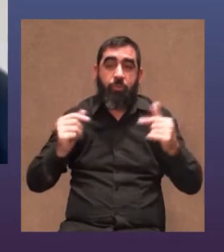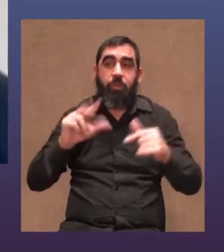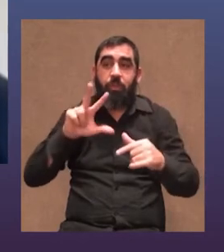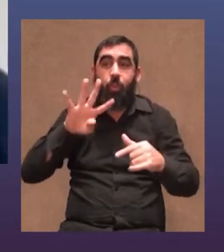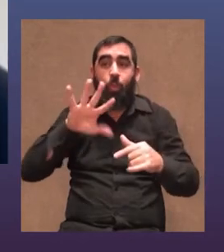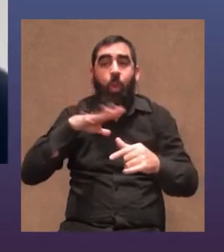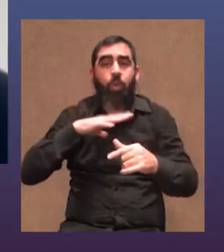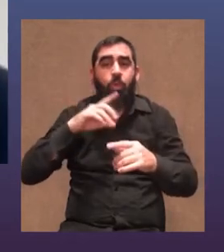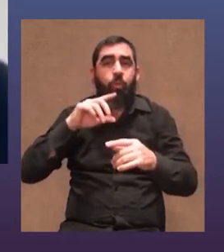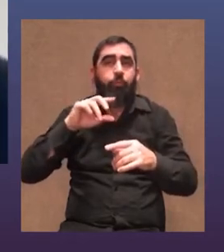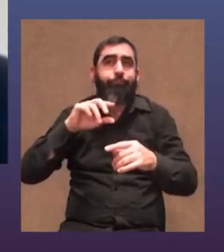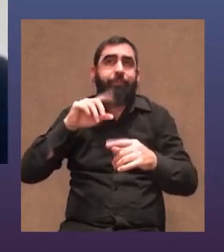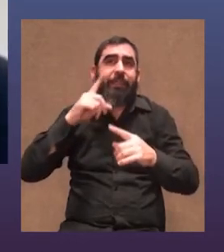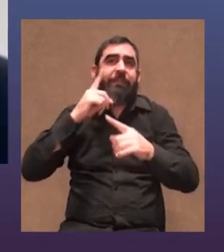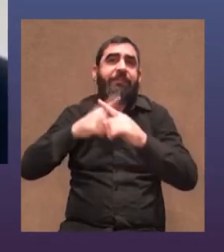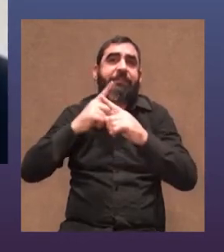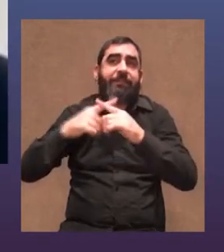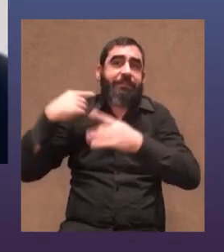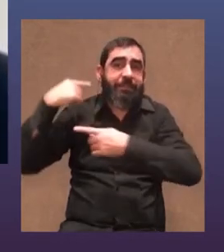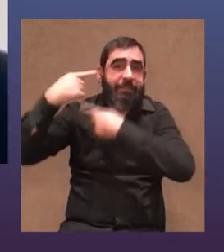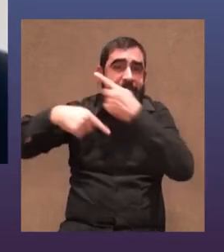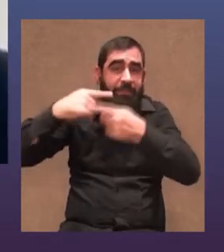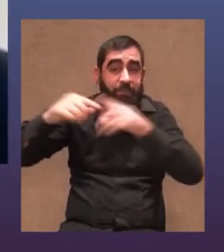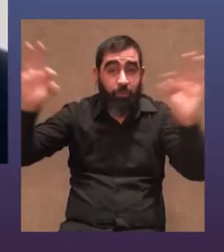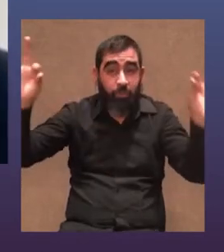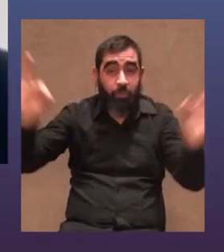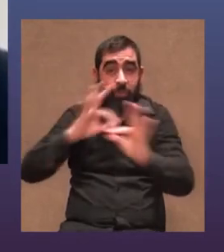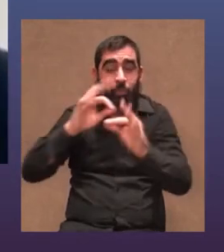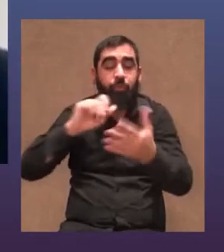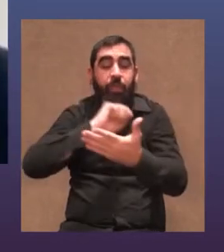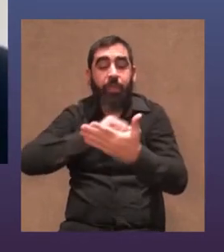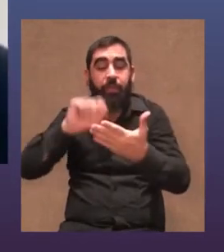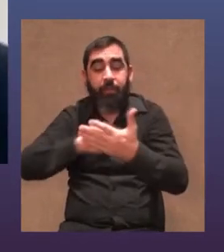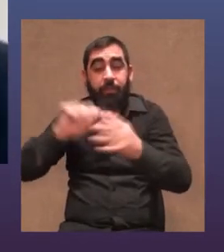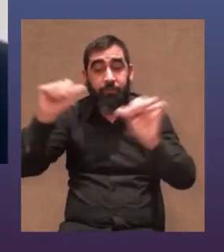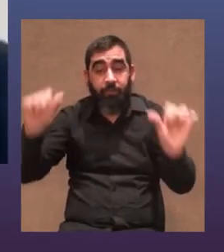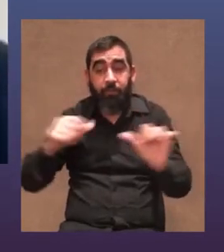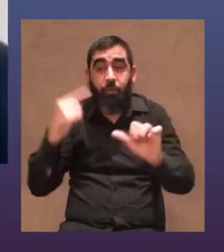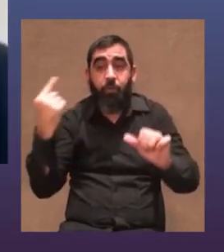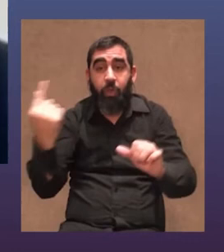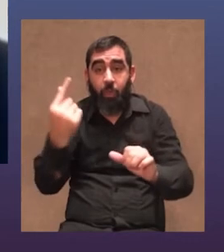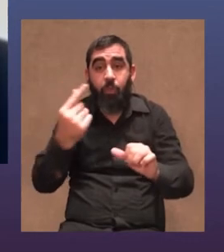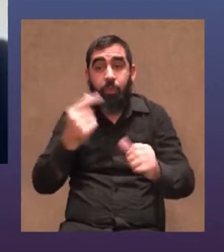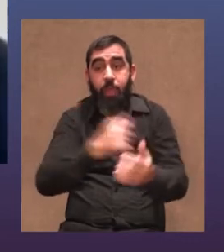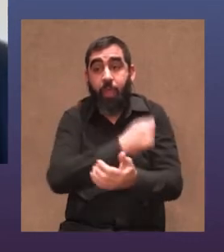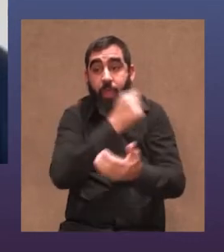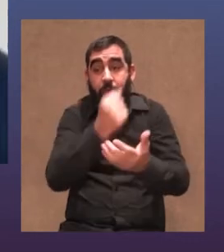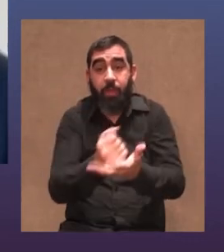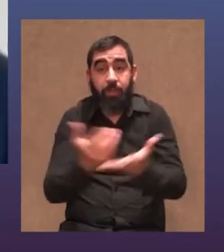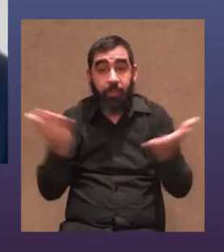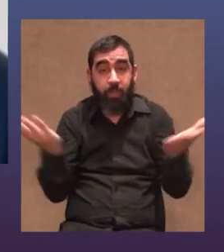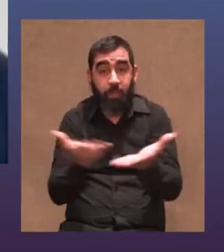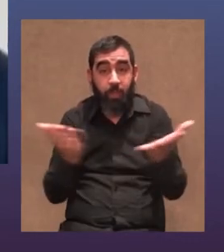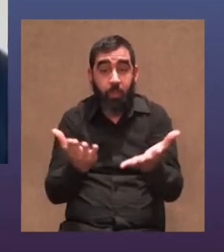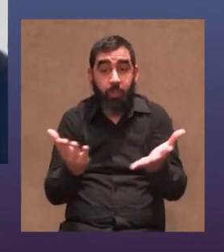3-4 siglos de música se ha escrito y compuesto, y hasta hoy, y es con